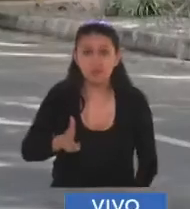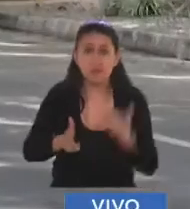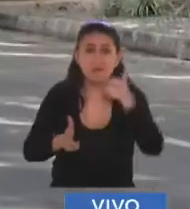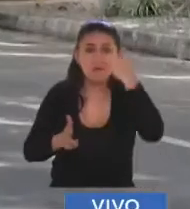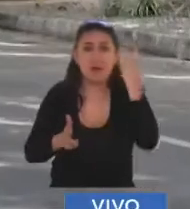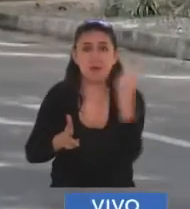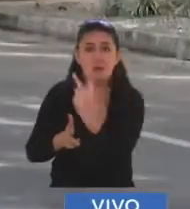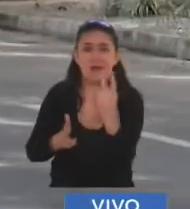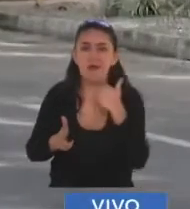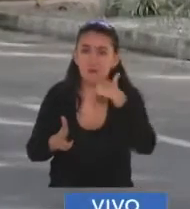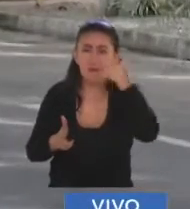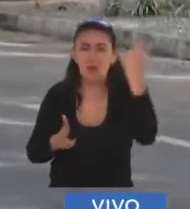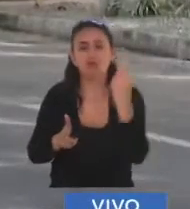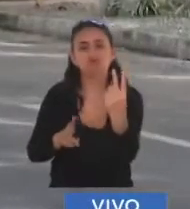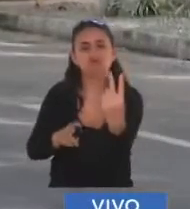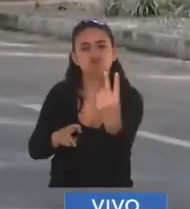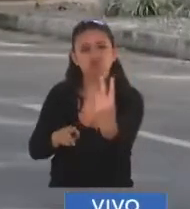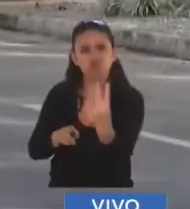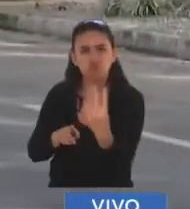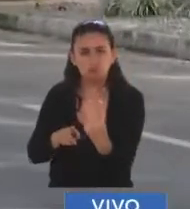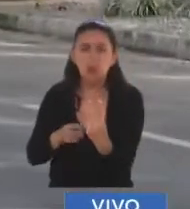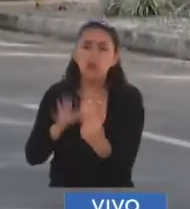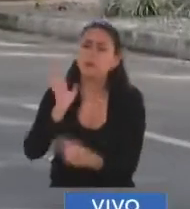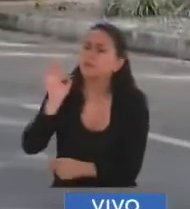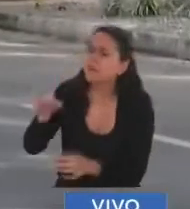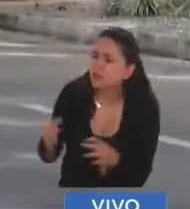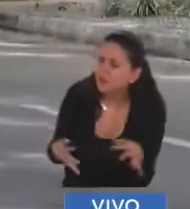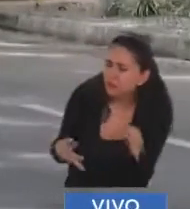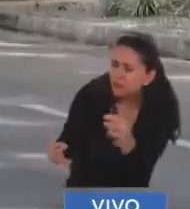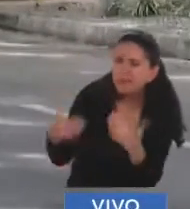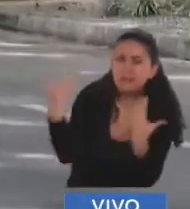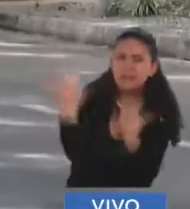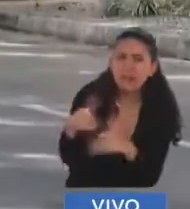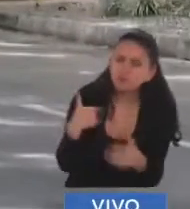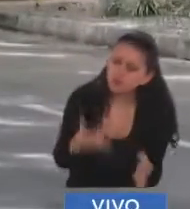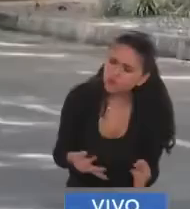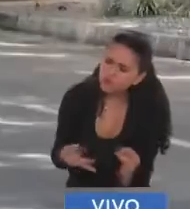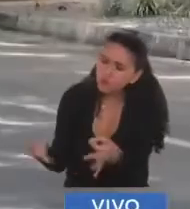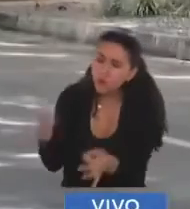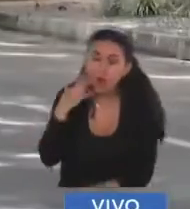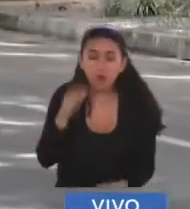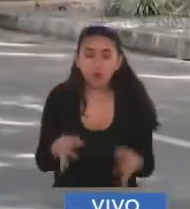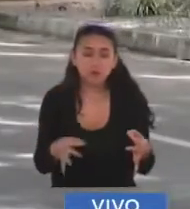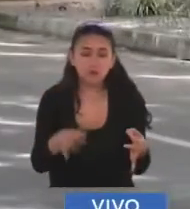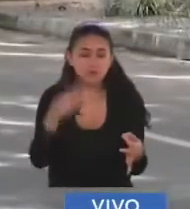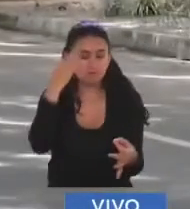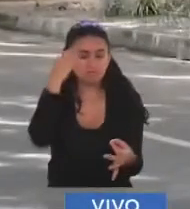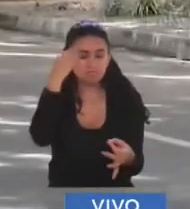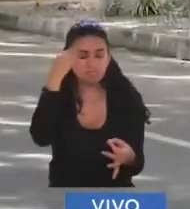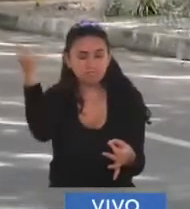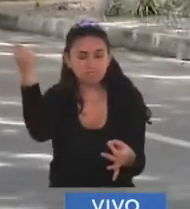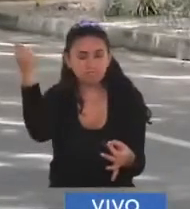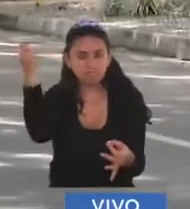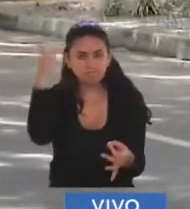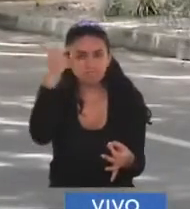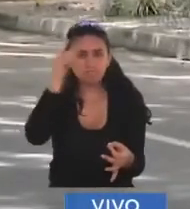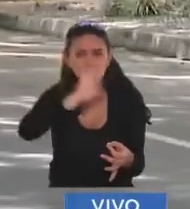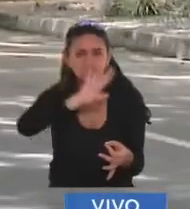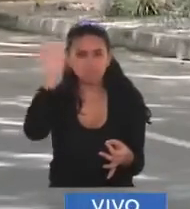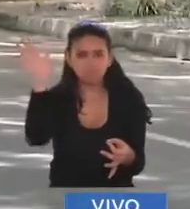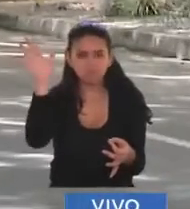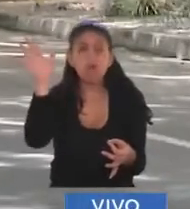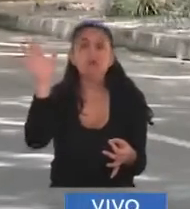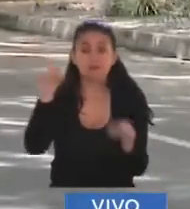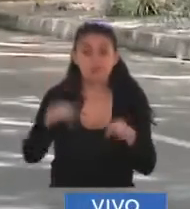mayores, se le acercaron a preguntarle una dirección. Y hasta ahí recuerda, lo más grave de esta situación es que tan solo en